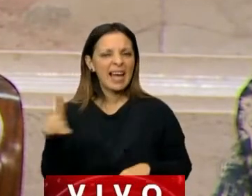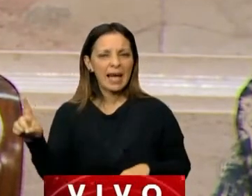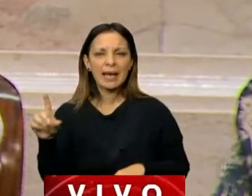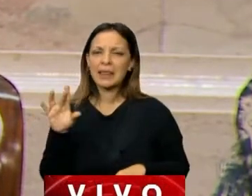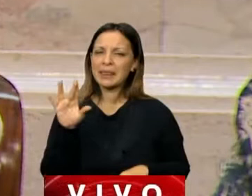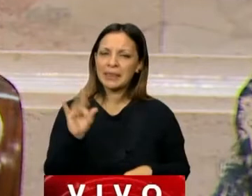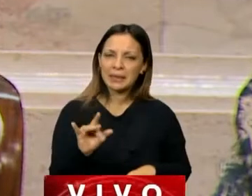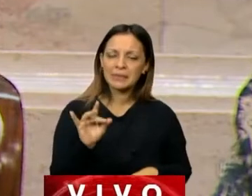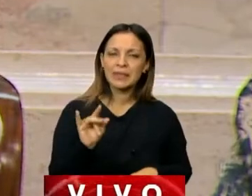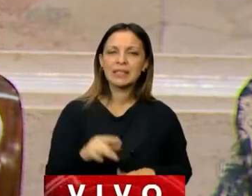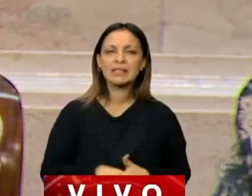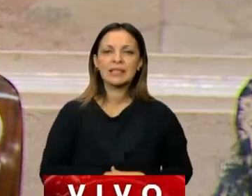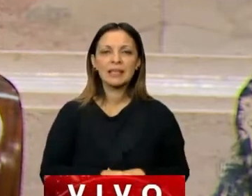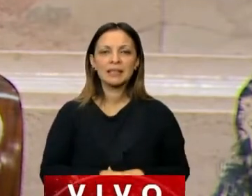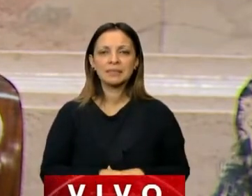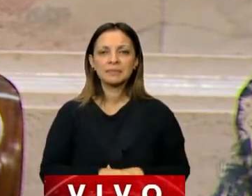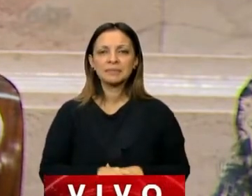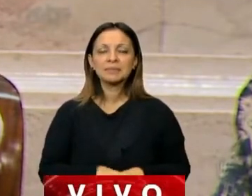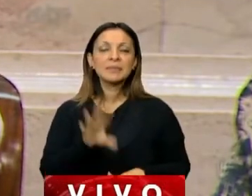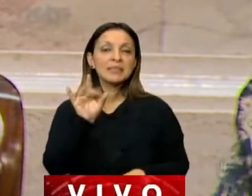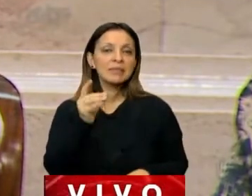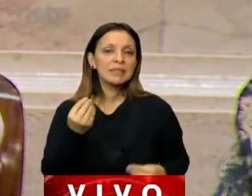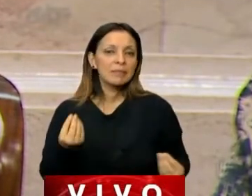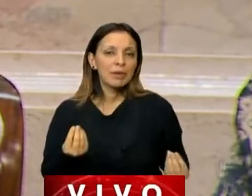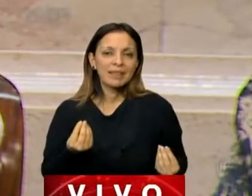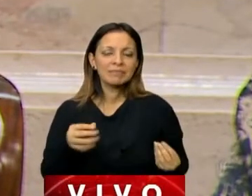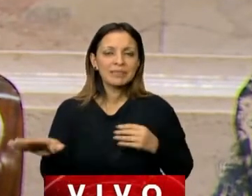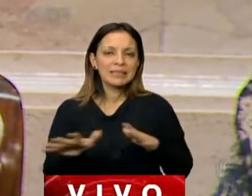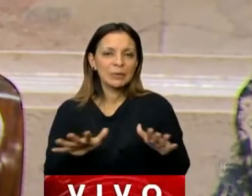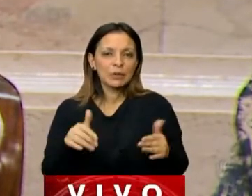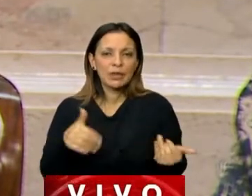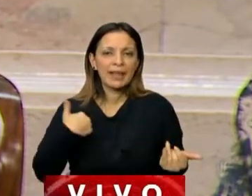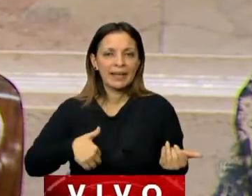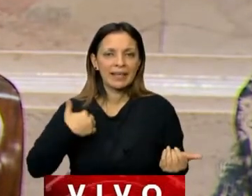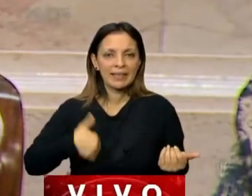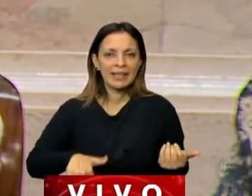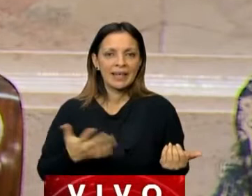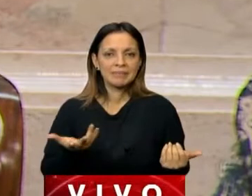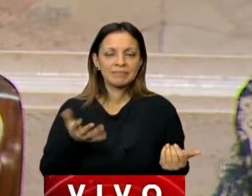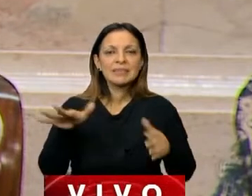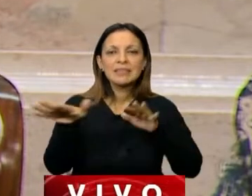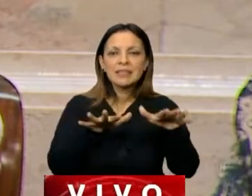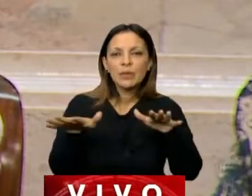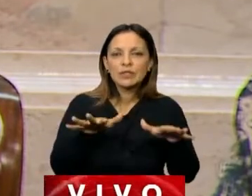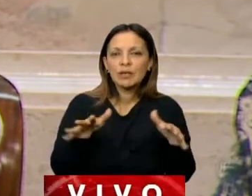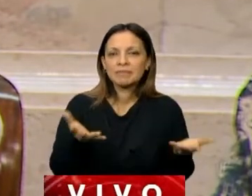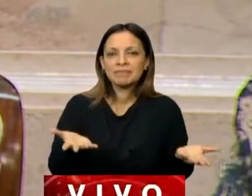difícil. Difícil porque por la situación que está viviendo el país, por la situación que estamos viviendo los